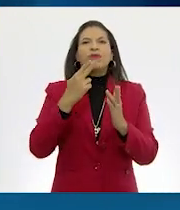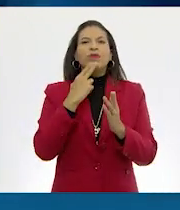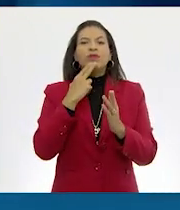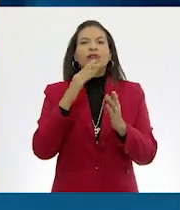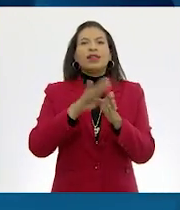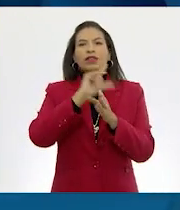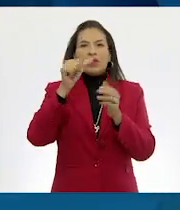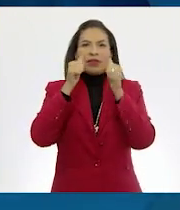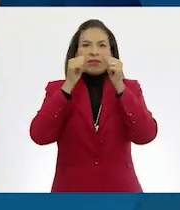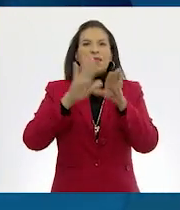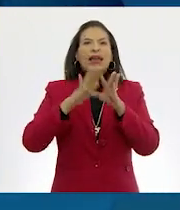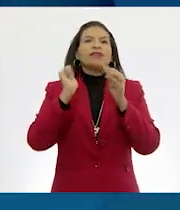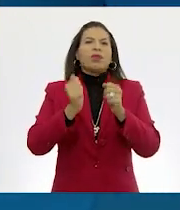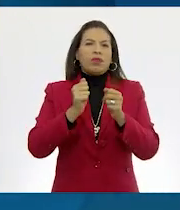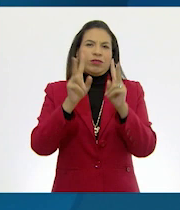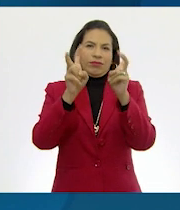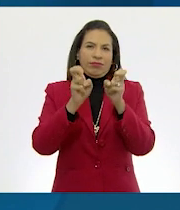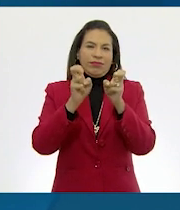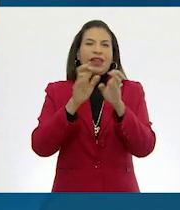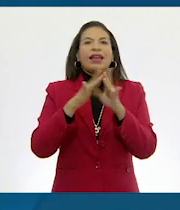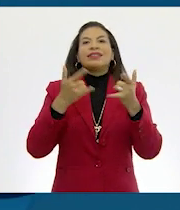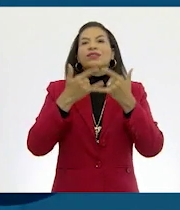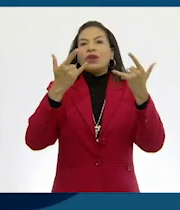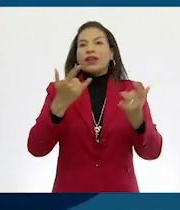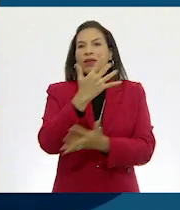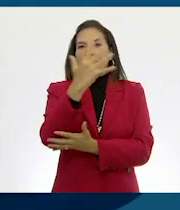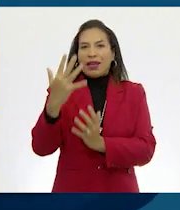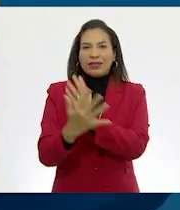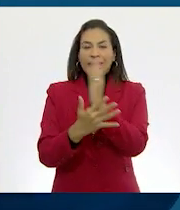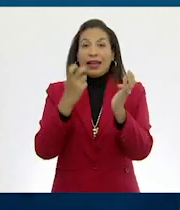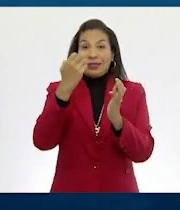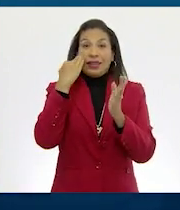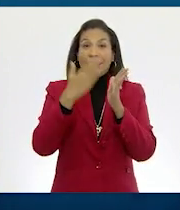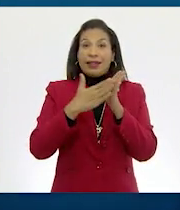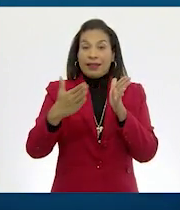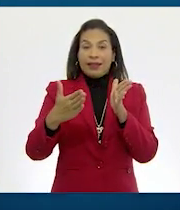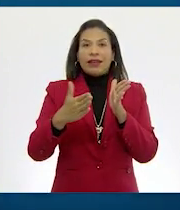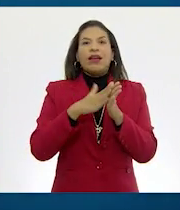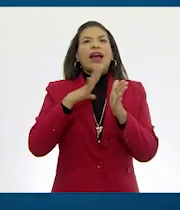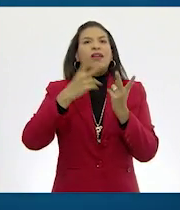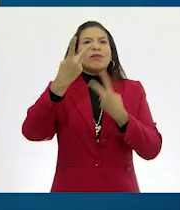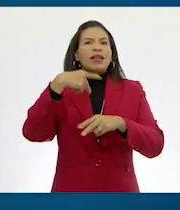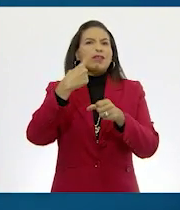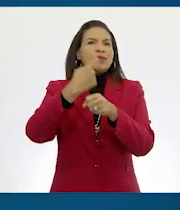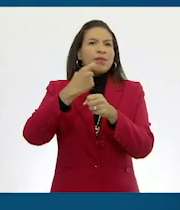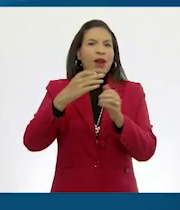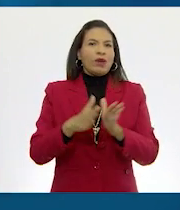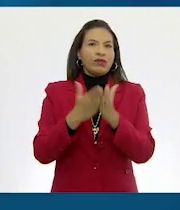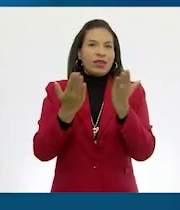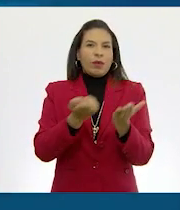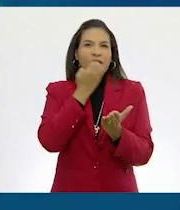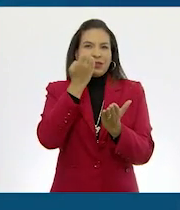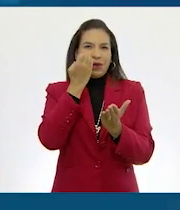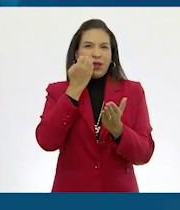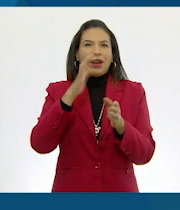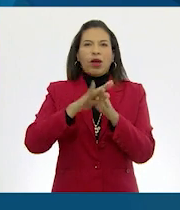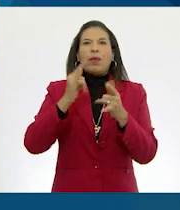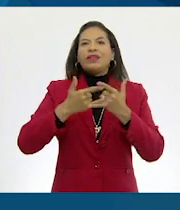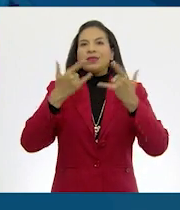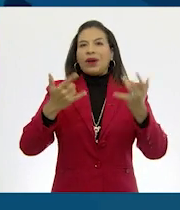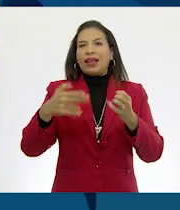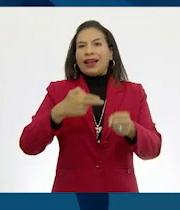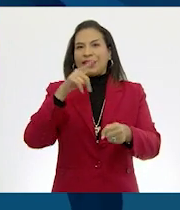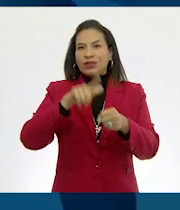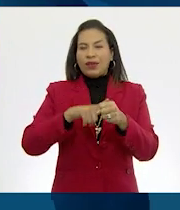recurrió más a temas históricos y paisajes. En esta época surgieron los primeros libros escolares de historia